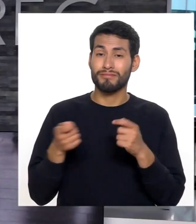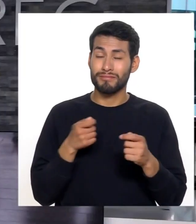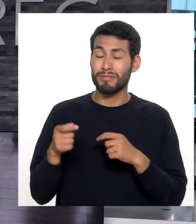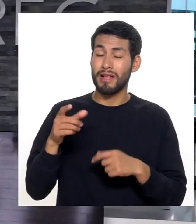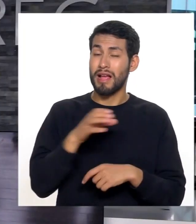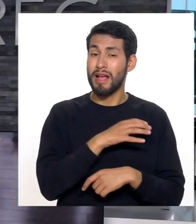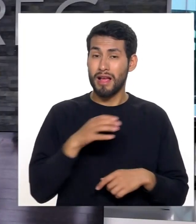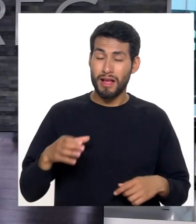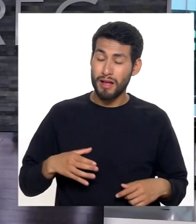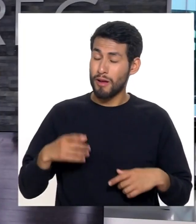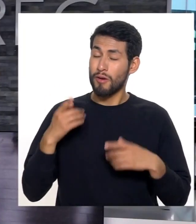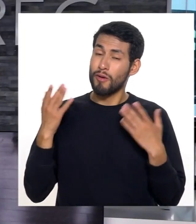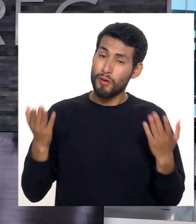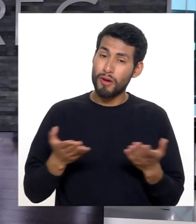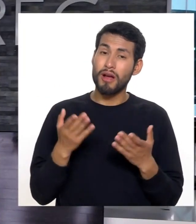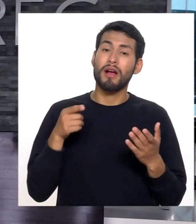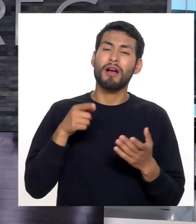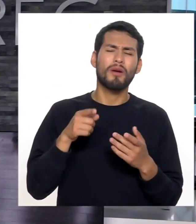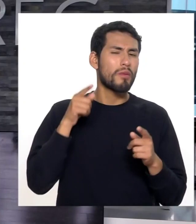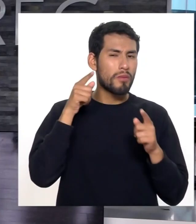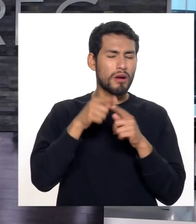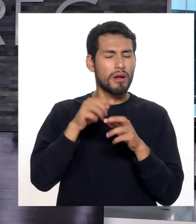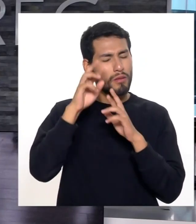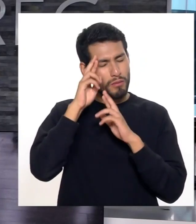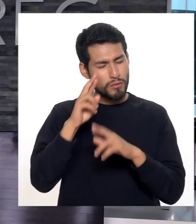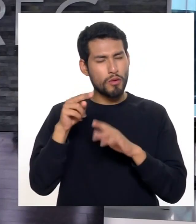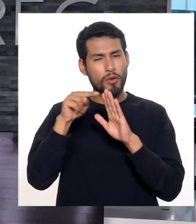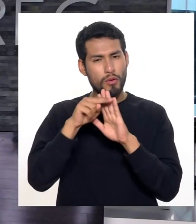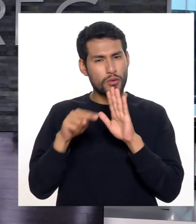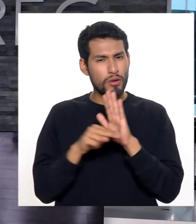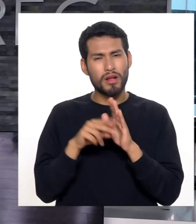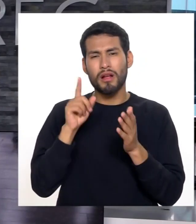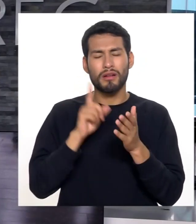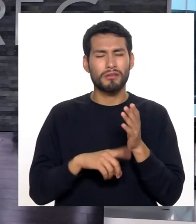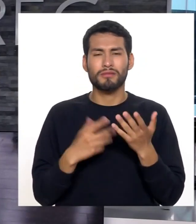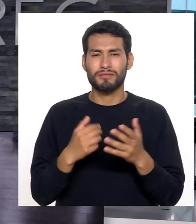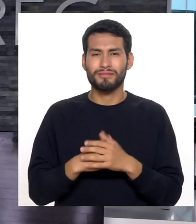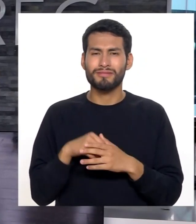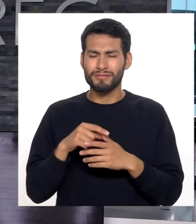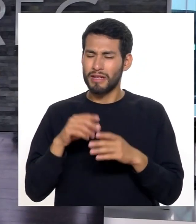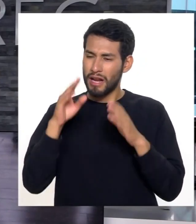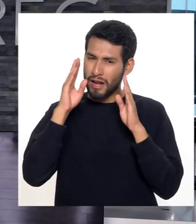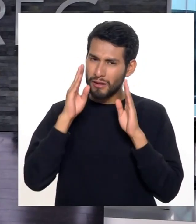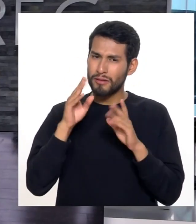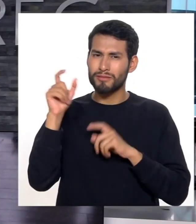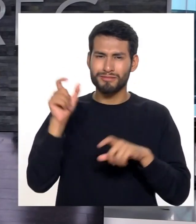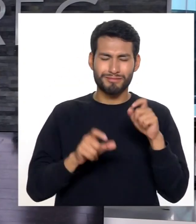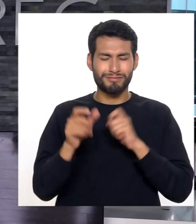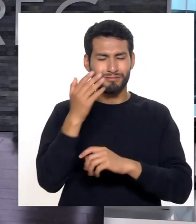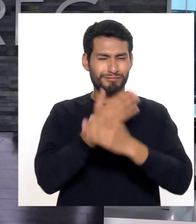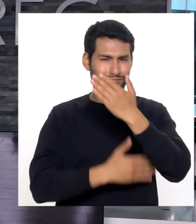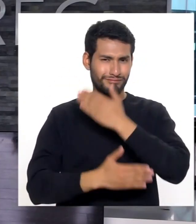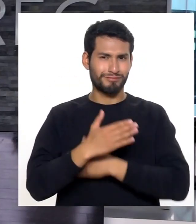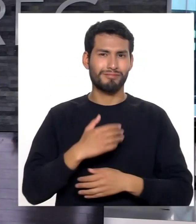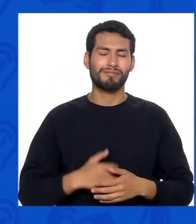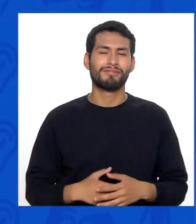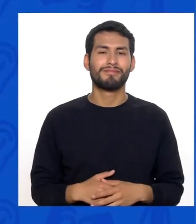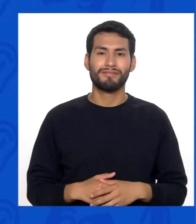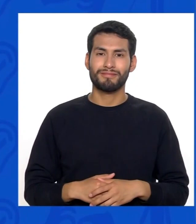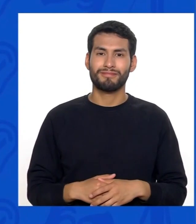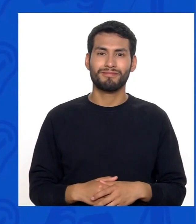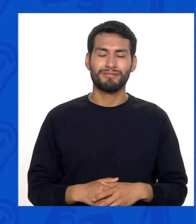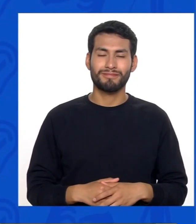La Dirección Regional de Educación del Callao promueve y sobre todo respeta las normas relacionadas a la atención a las personas